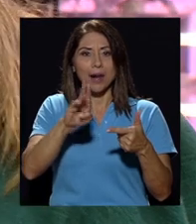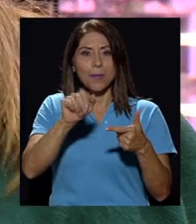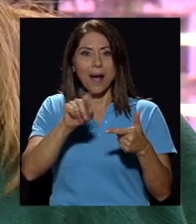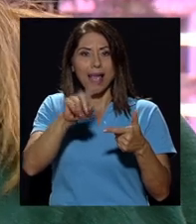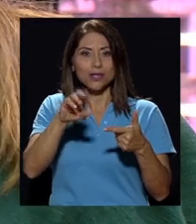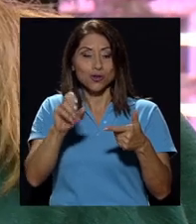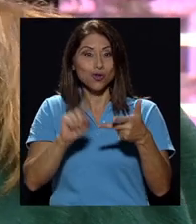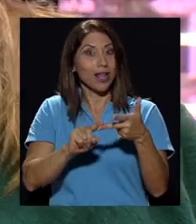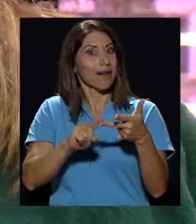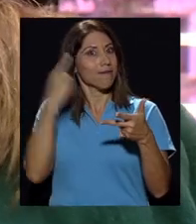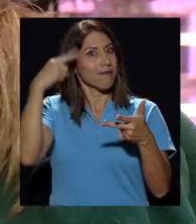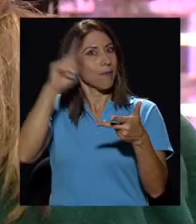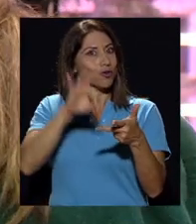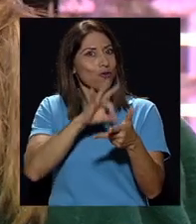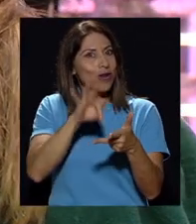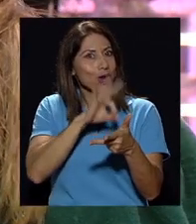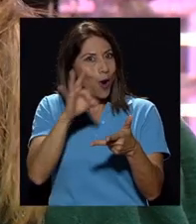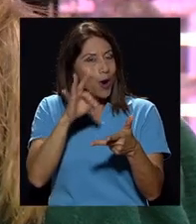nuestro gallo pinto.